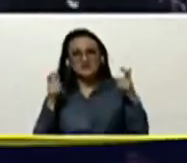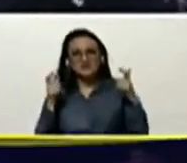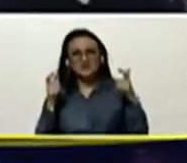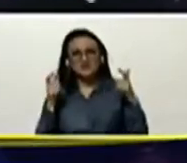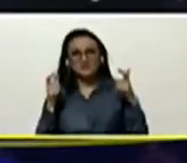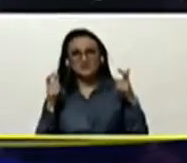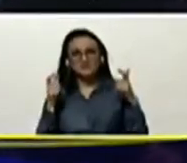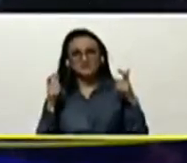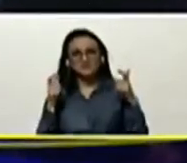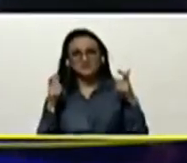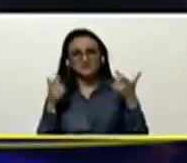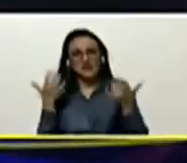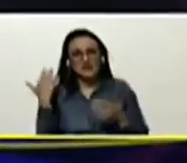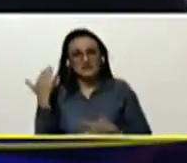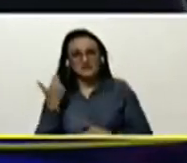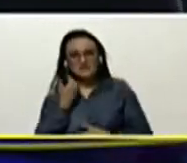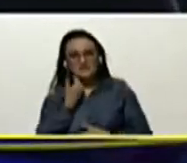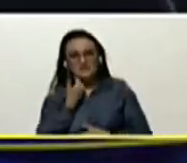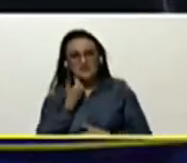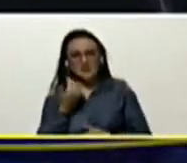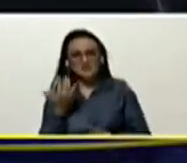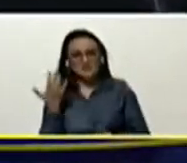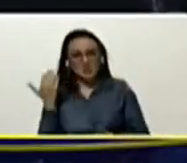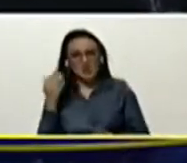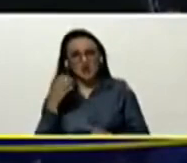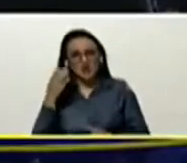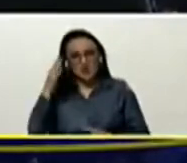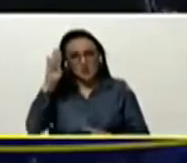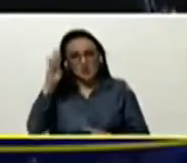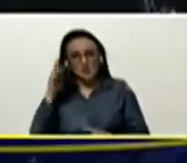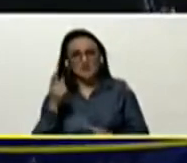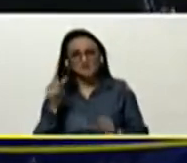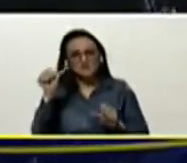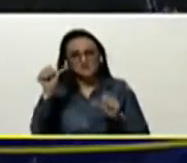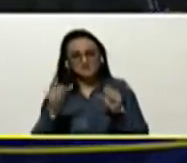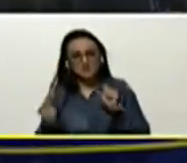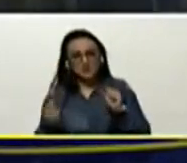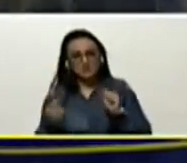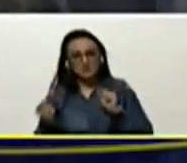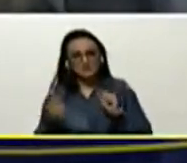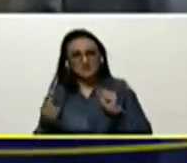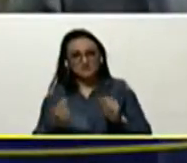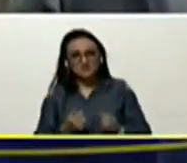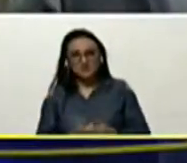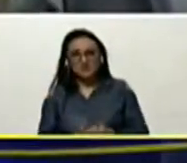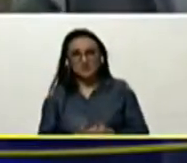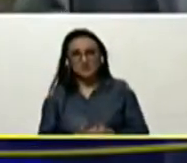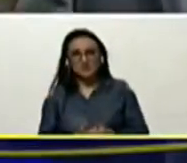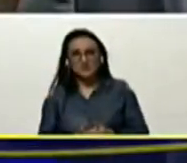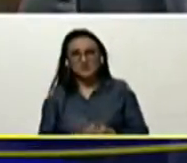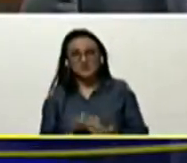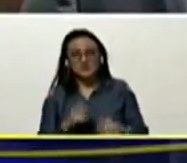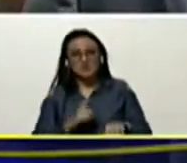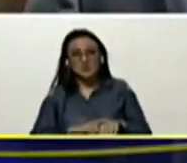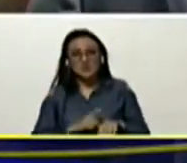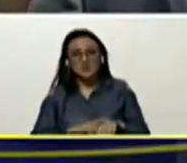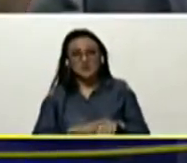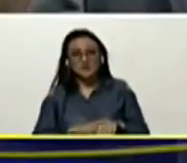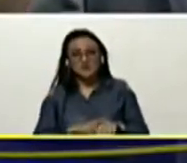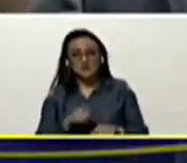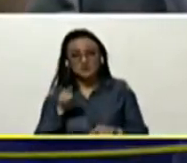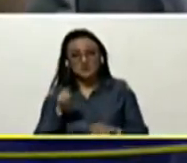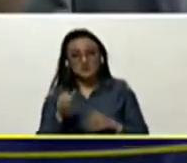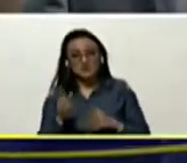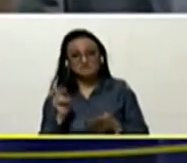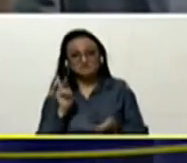estaba enfermo ya en La Habana, sus conversaciones, el momento que les tocó a usted